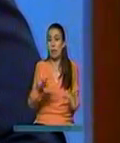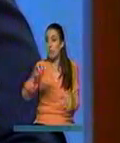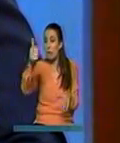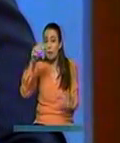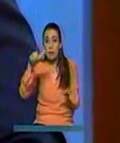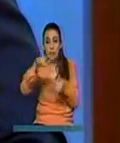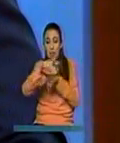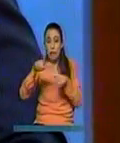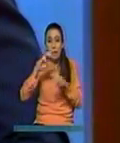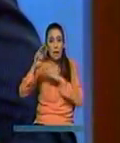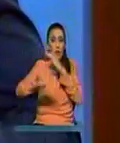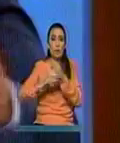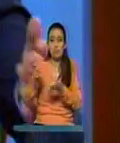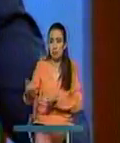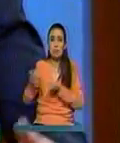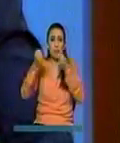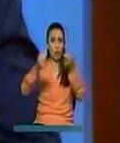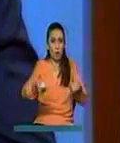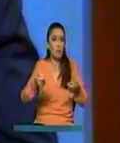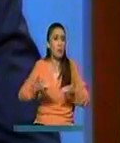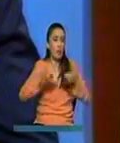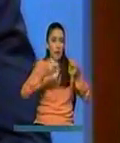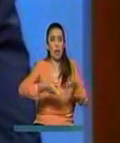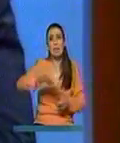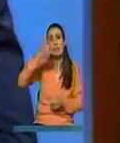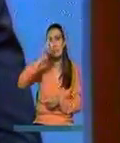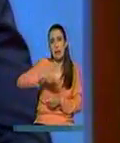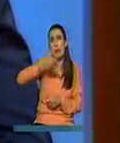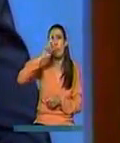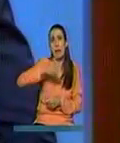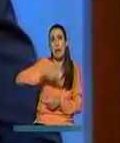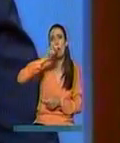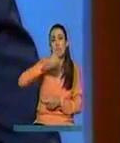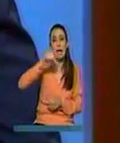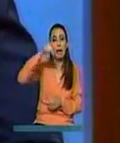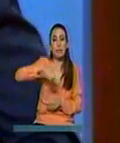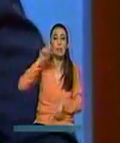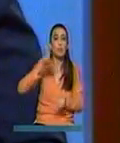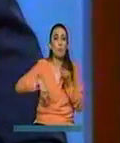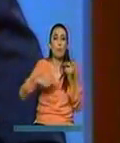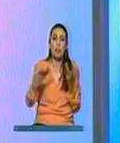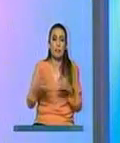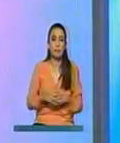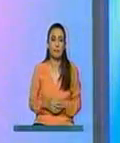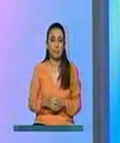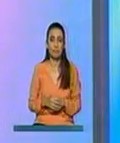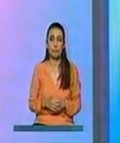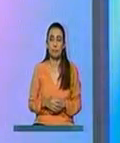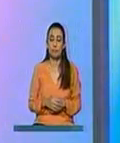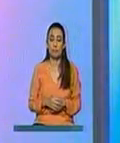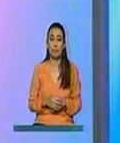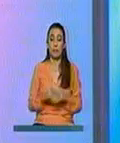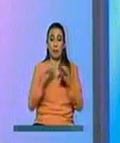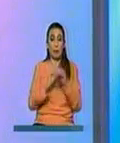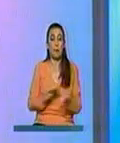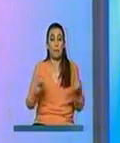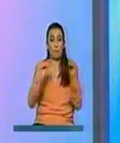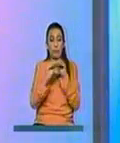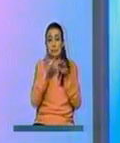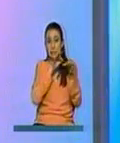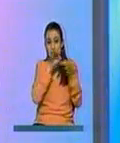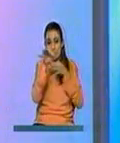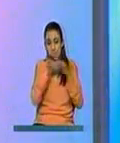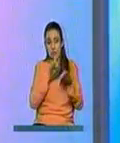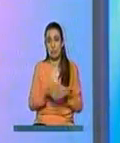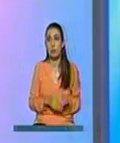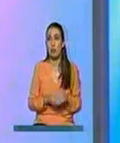del mundo y te puedes sentar un rato en una casa, tomarte una cerveza y seguir caminando. Aquí no lo puedes hacer. Muy bien, Pedro, quisiéramos más adelante poder seguir hablando sobre este